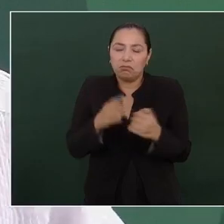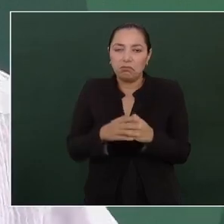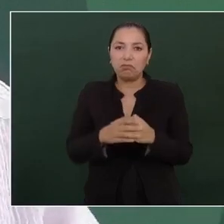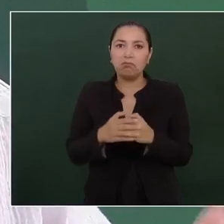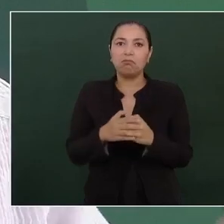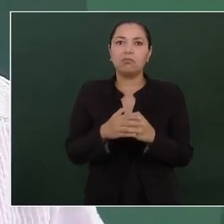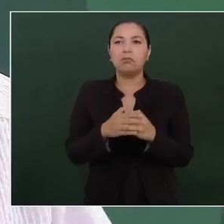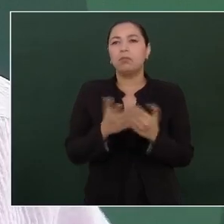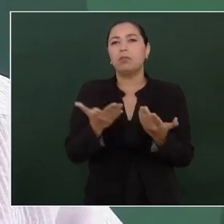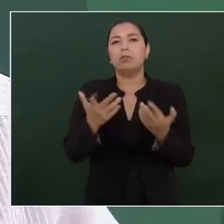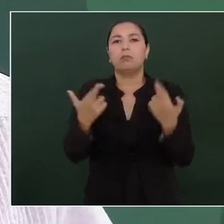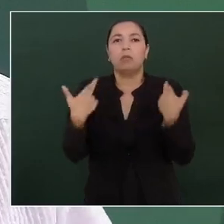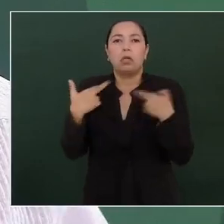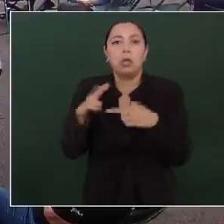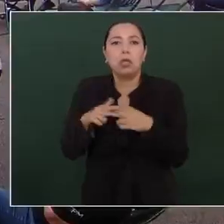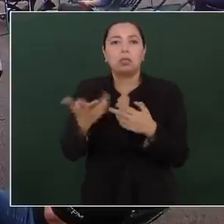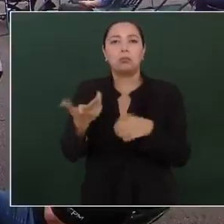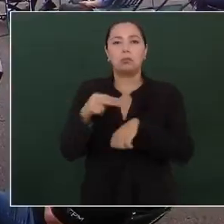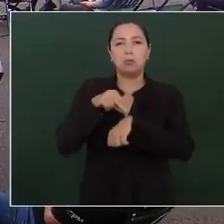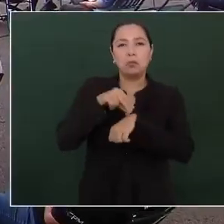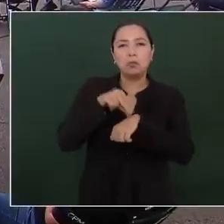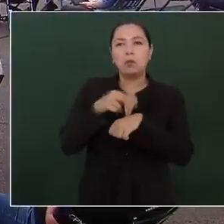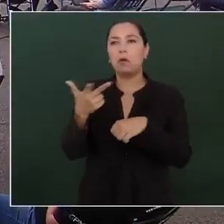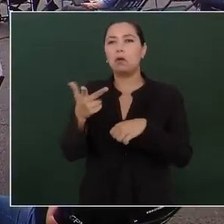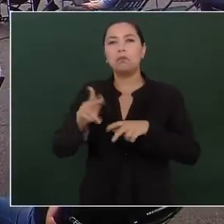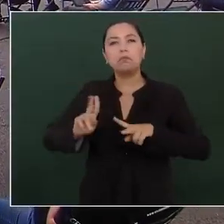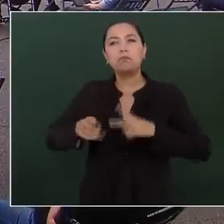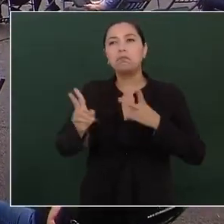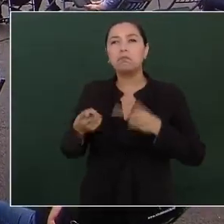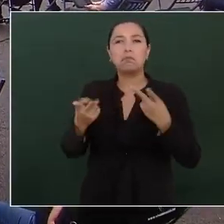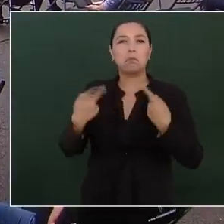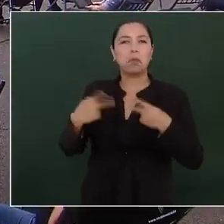un maestro, un médico, un comerciante, todos